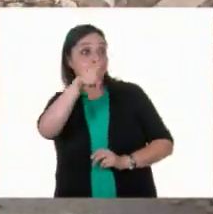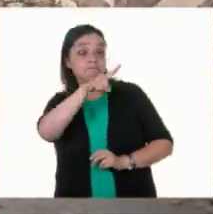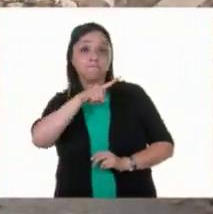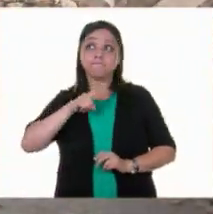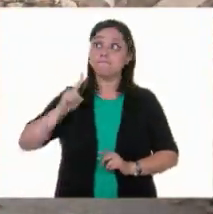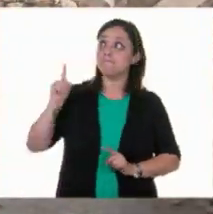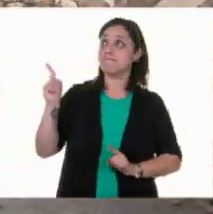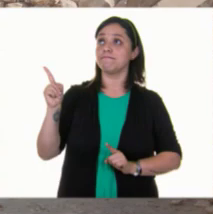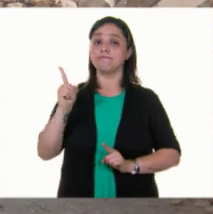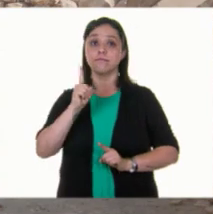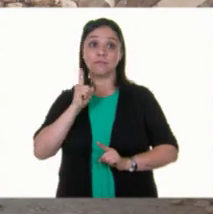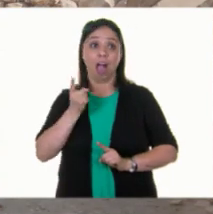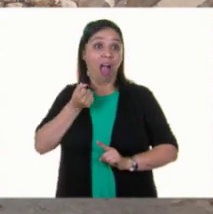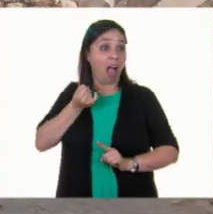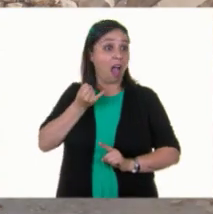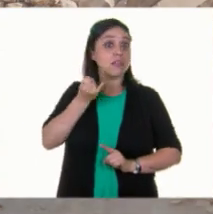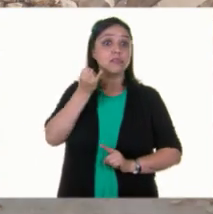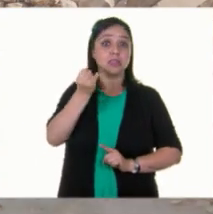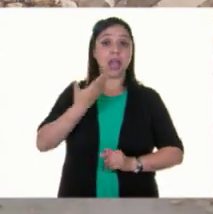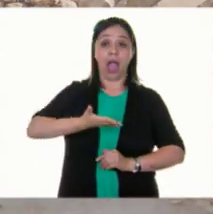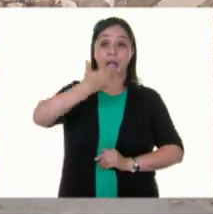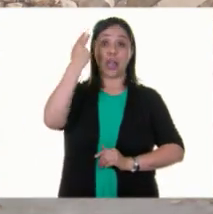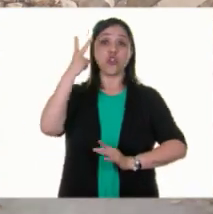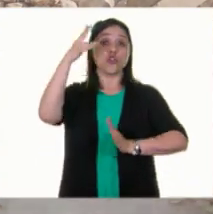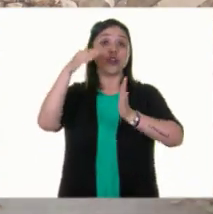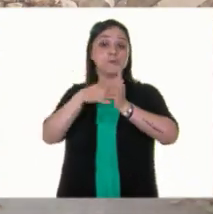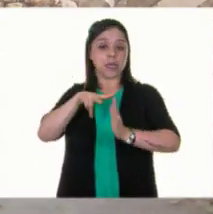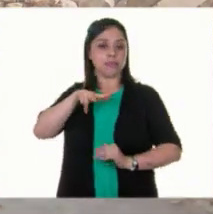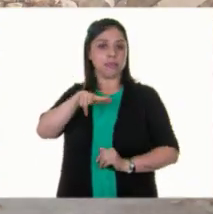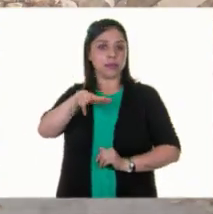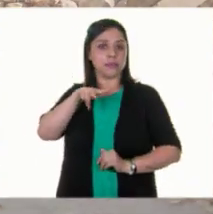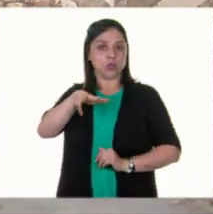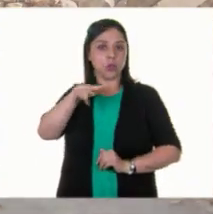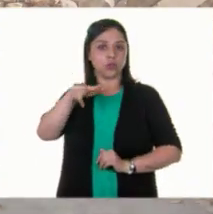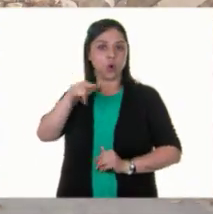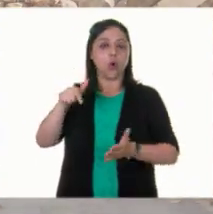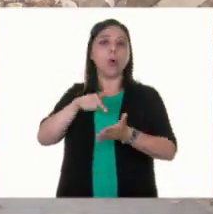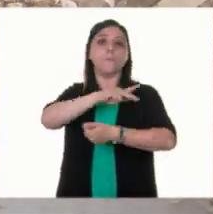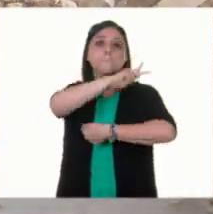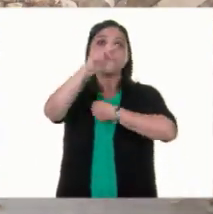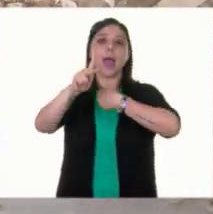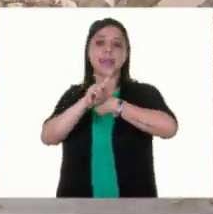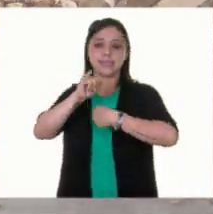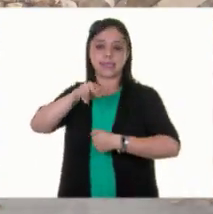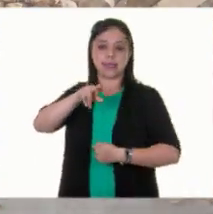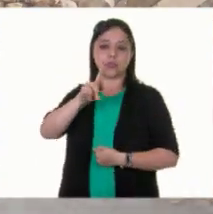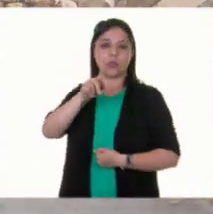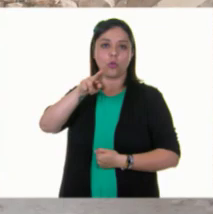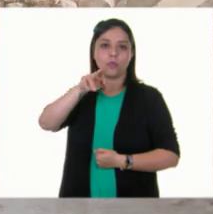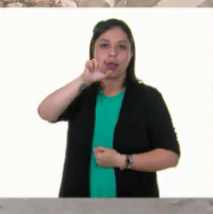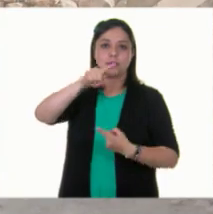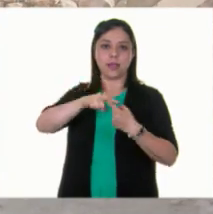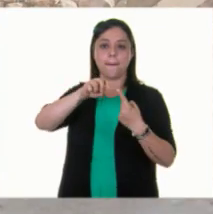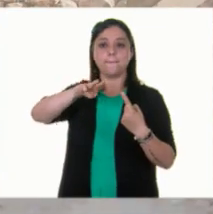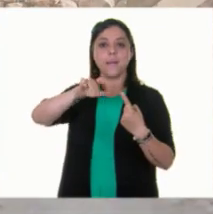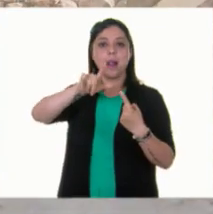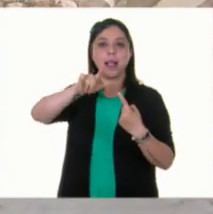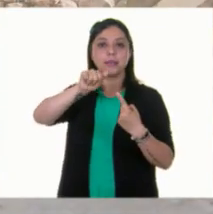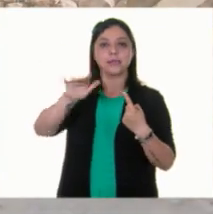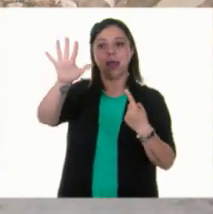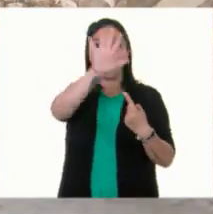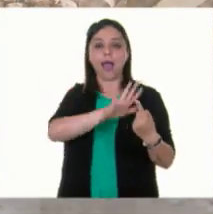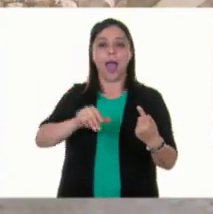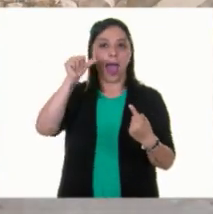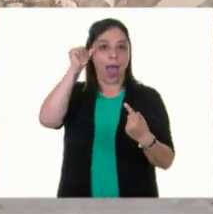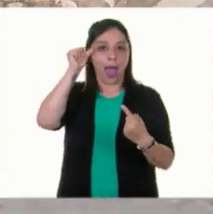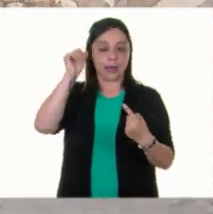podemos observar, así fue como quedó en el año 2018 parte de Indonesia y de Malasia, países del sureste de Asia,